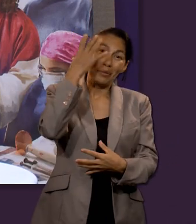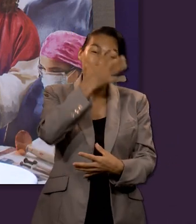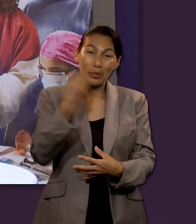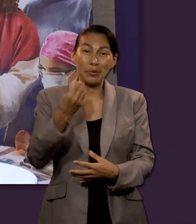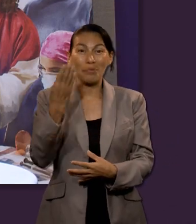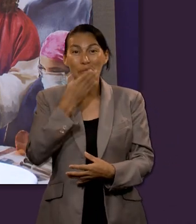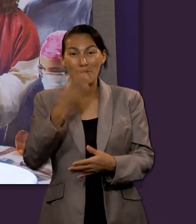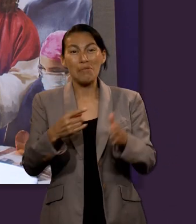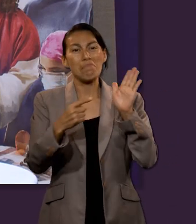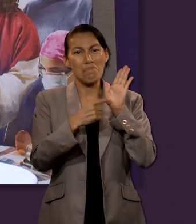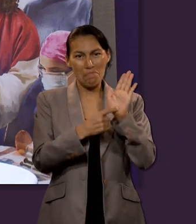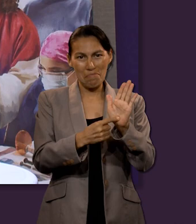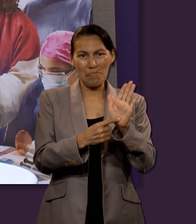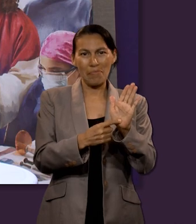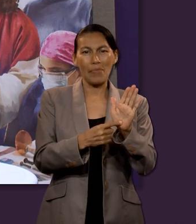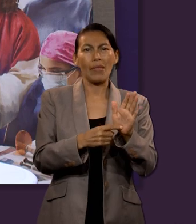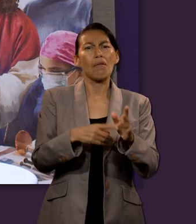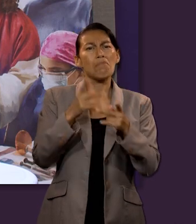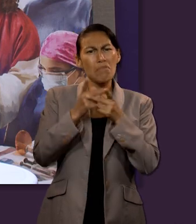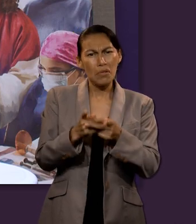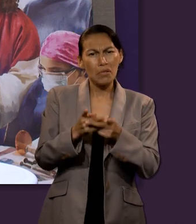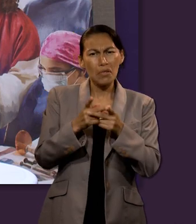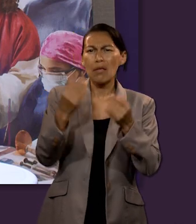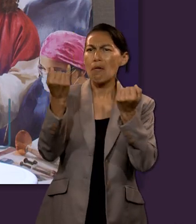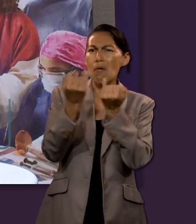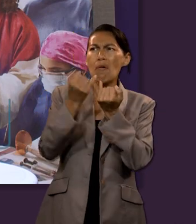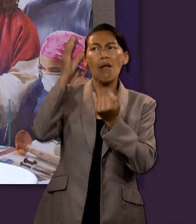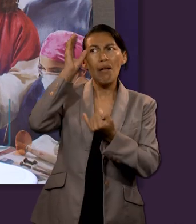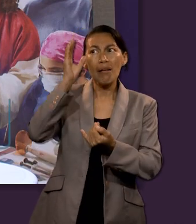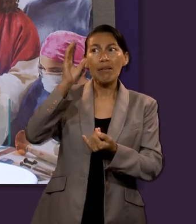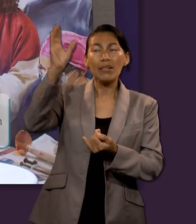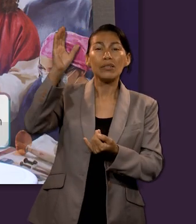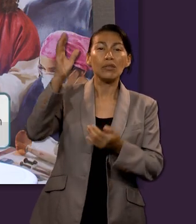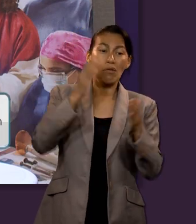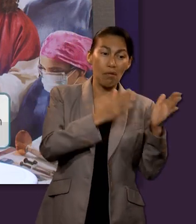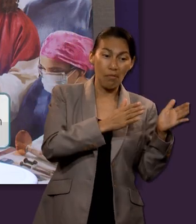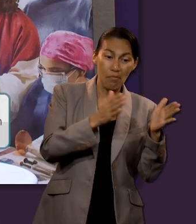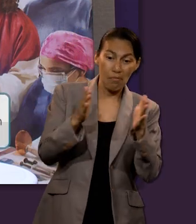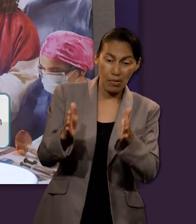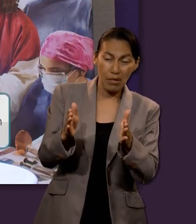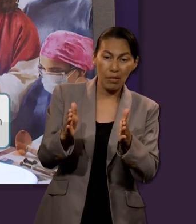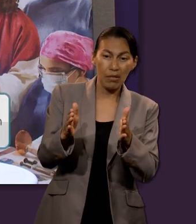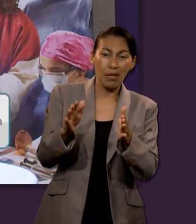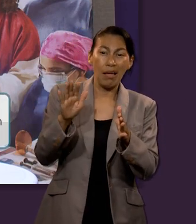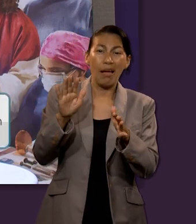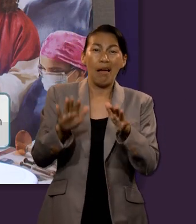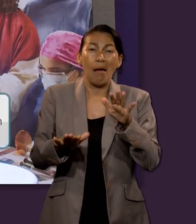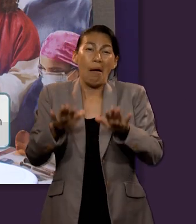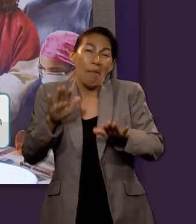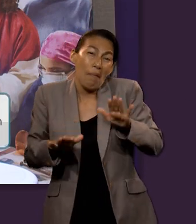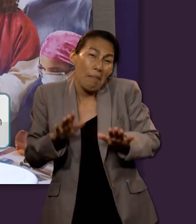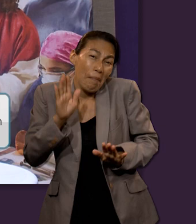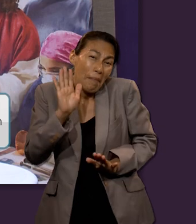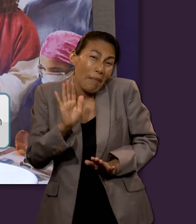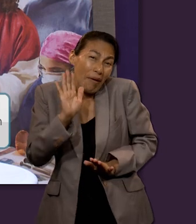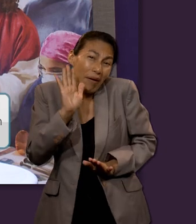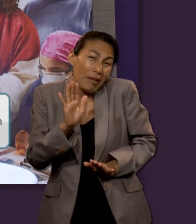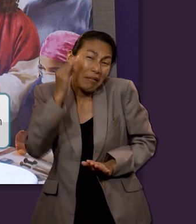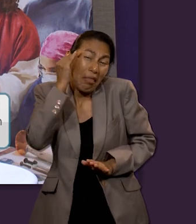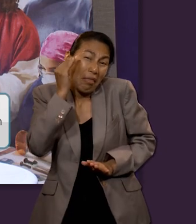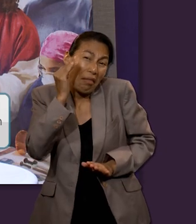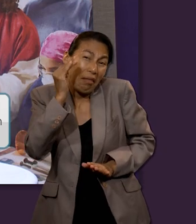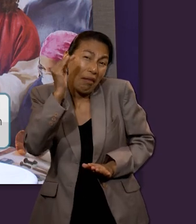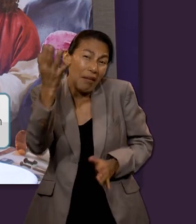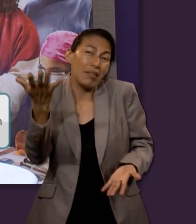en cristo jesús eso es lo que me enseña la biblia pacientes como cristo confiando que su plan aunque